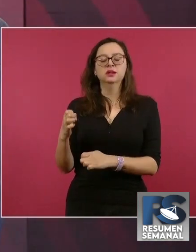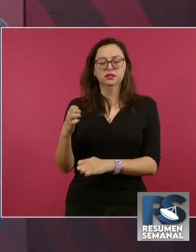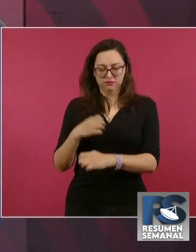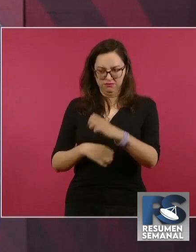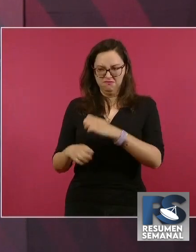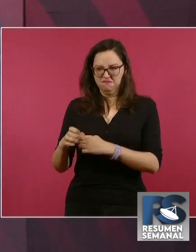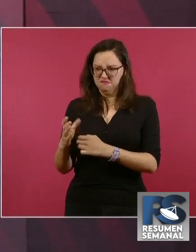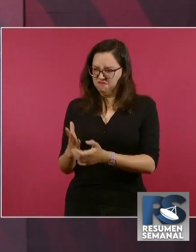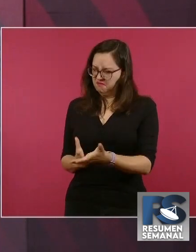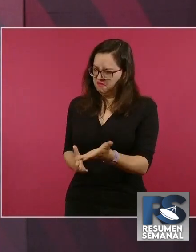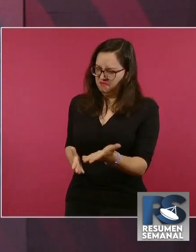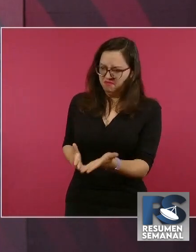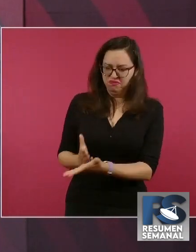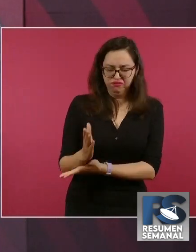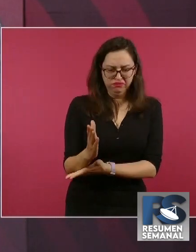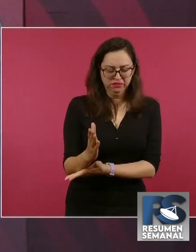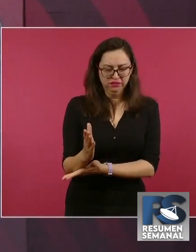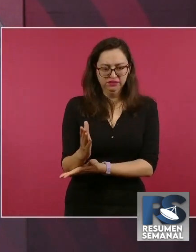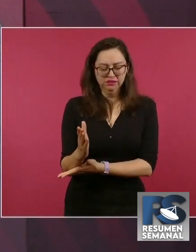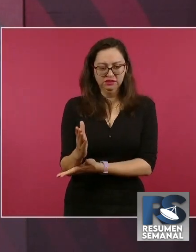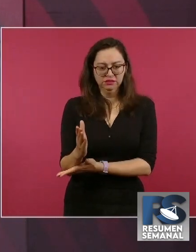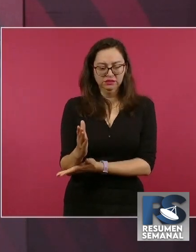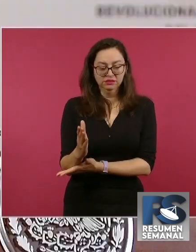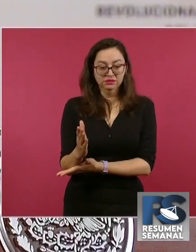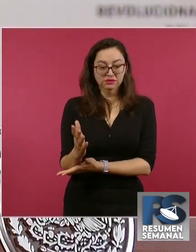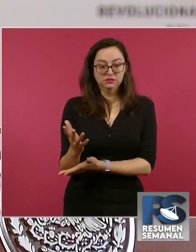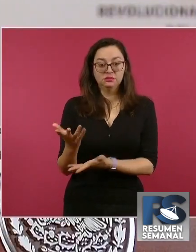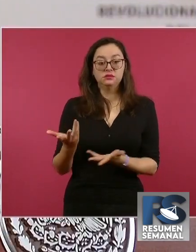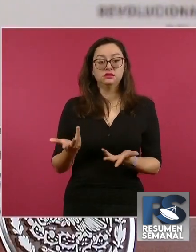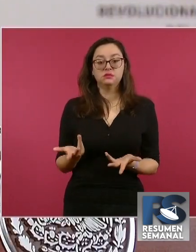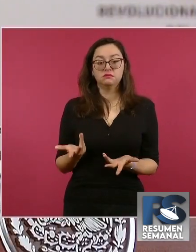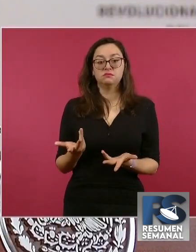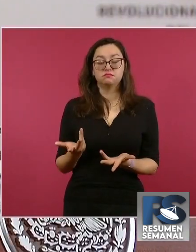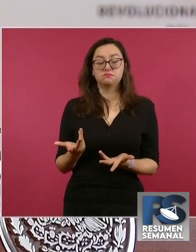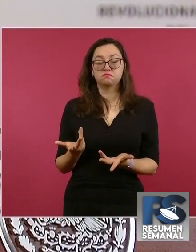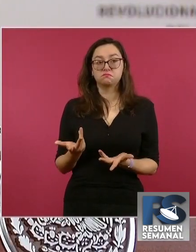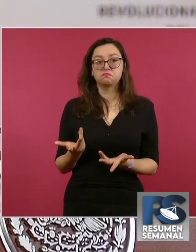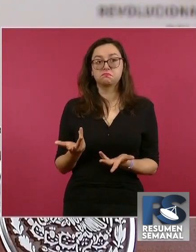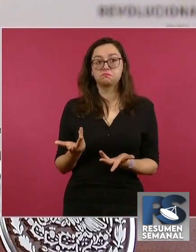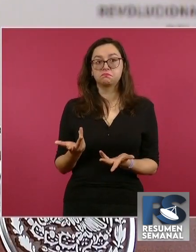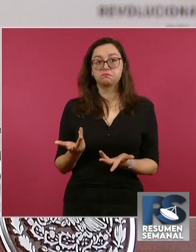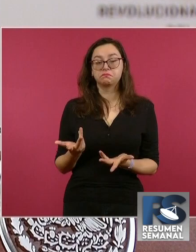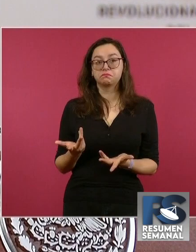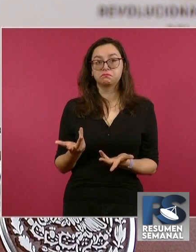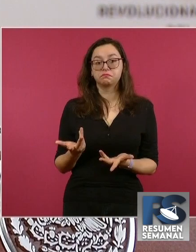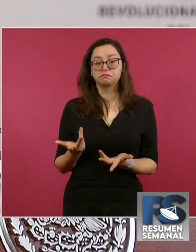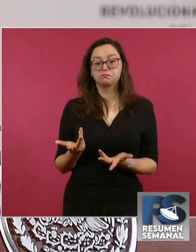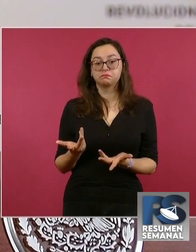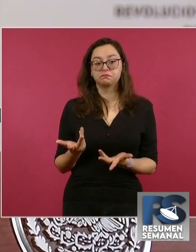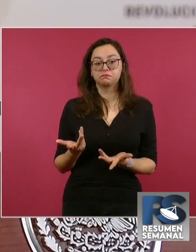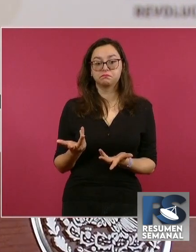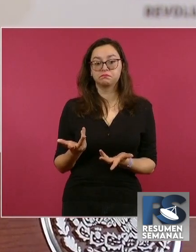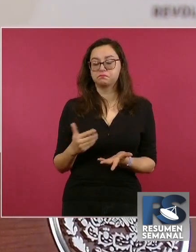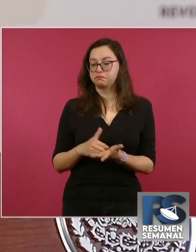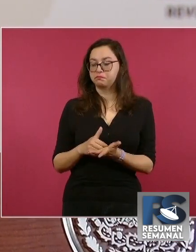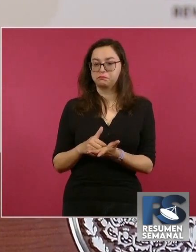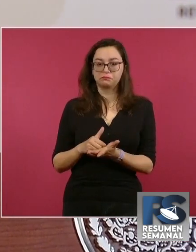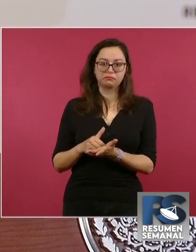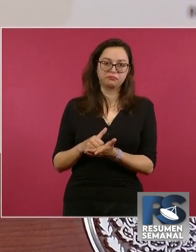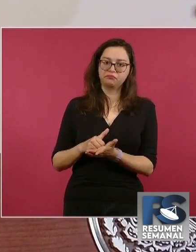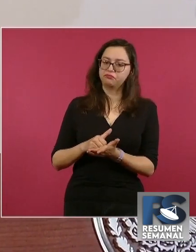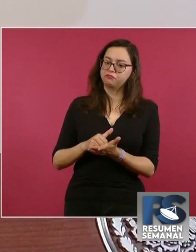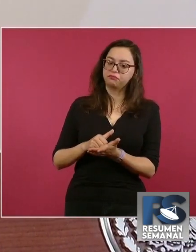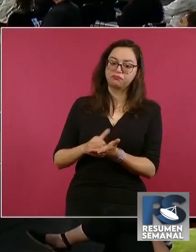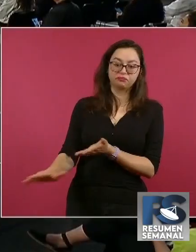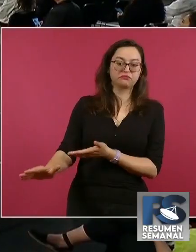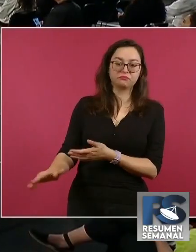haga eh una violación de esta magnitud eh se ha